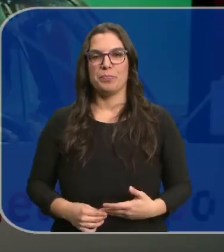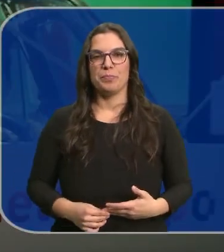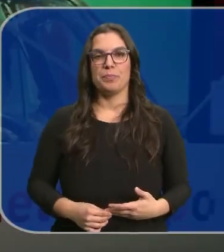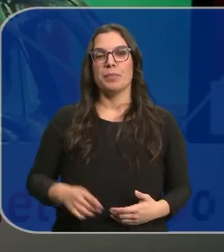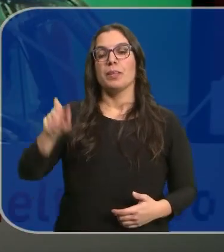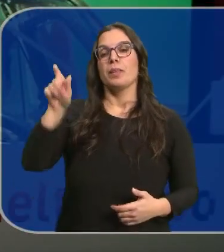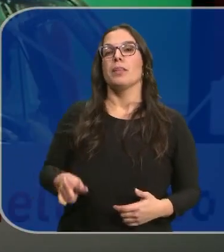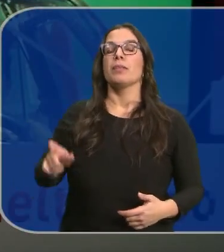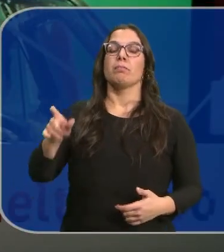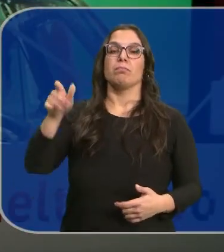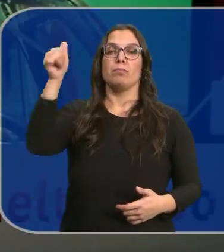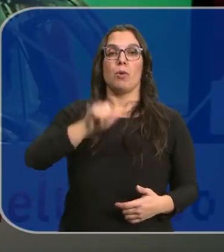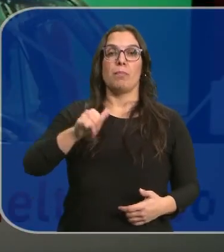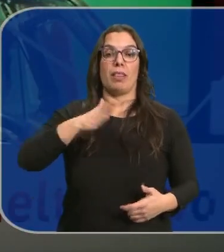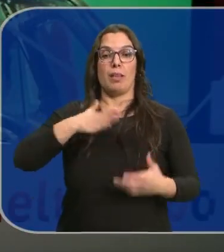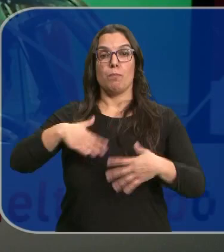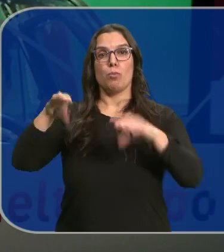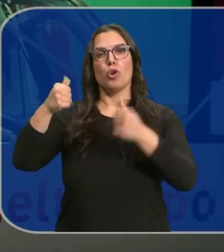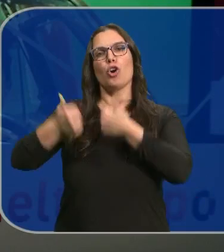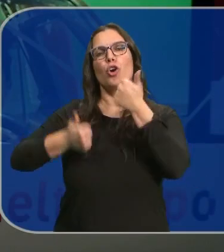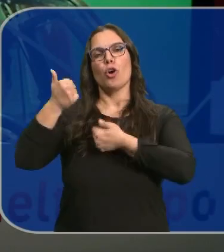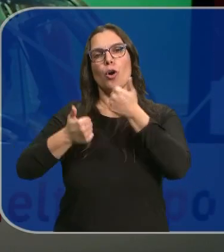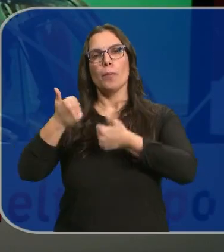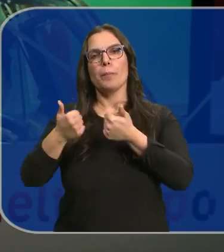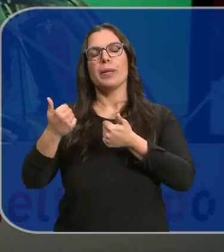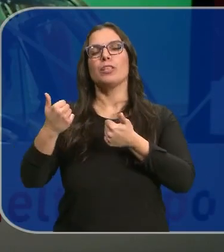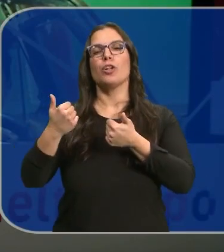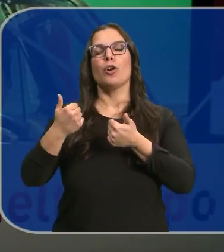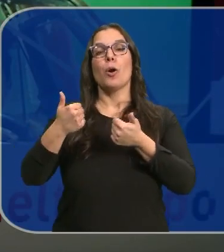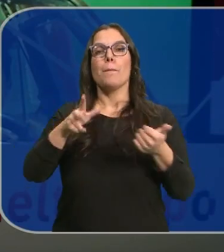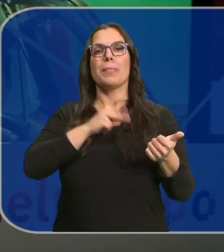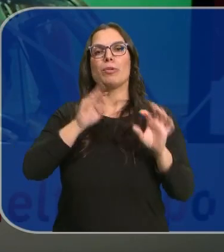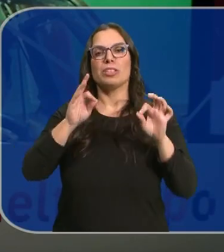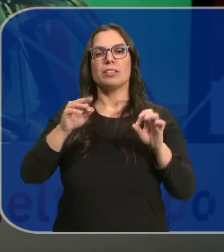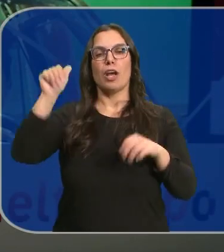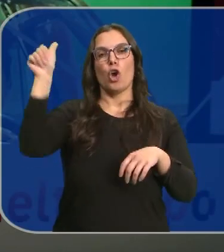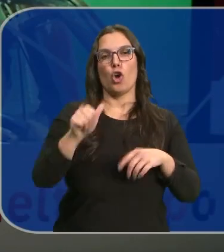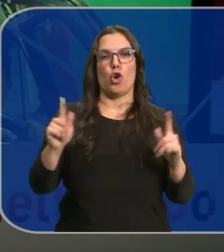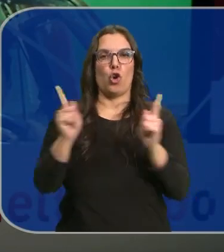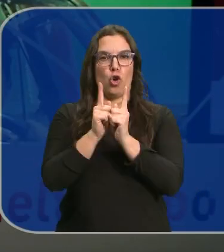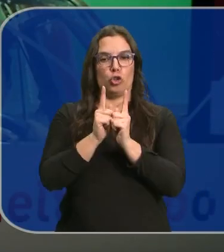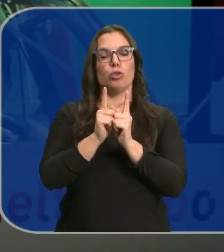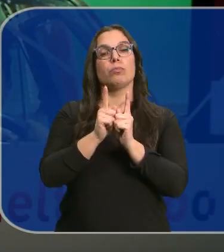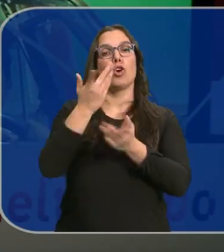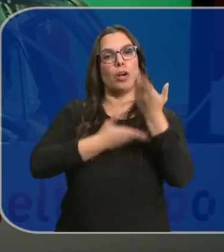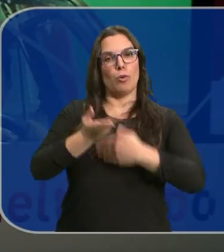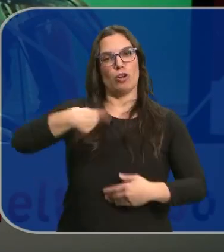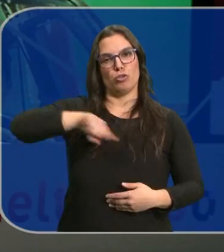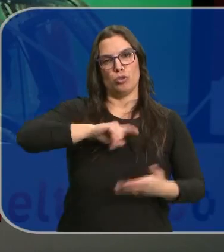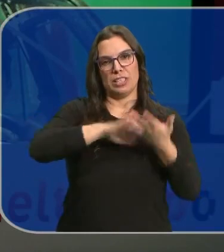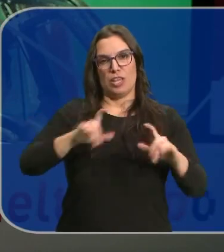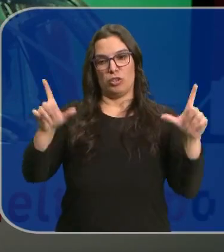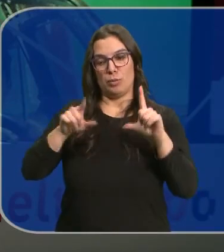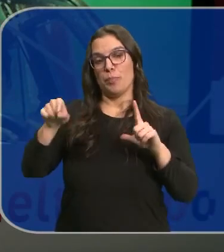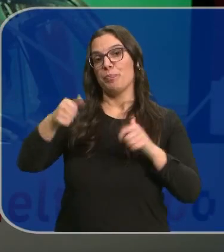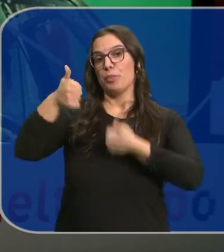El burgalés David Pérez Sañudo compite en los premios Forqué con su cortometraje Au Pair, en el que colabora Castilla y León Televisión. Este